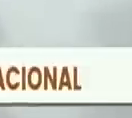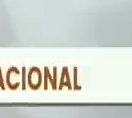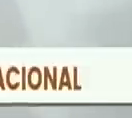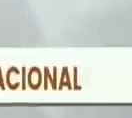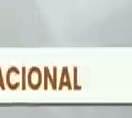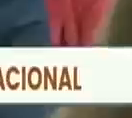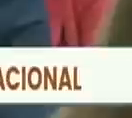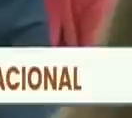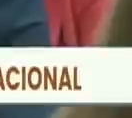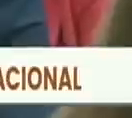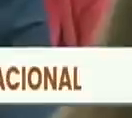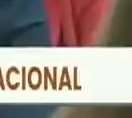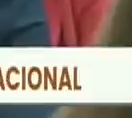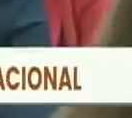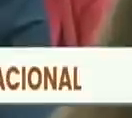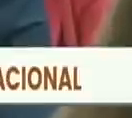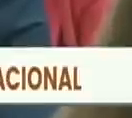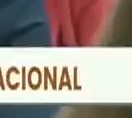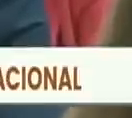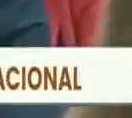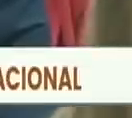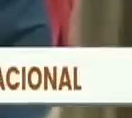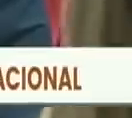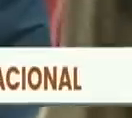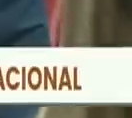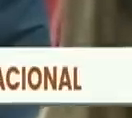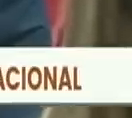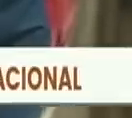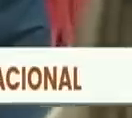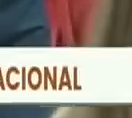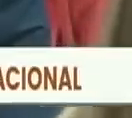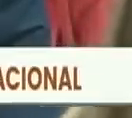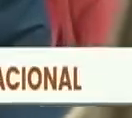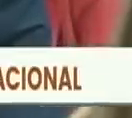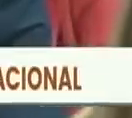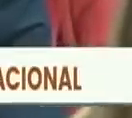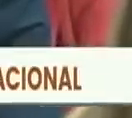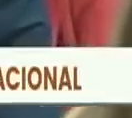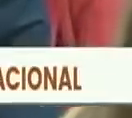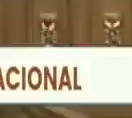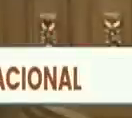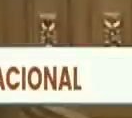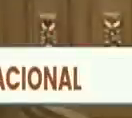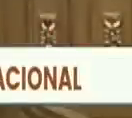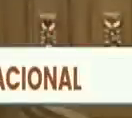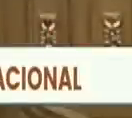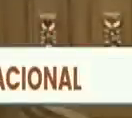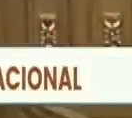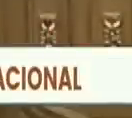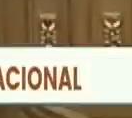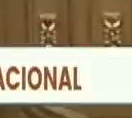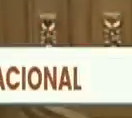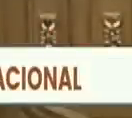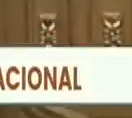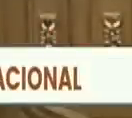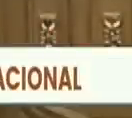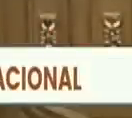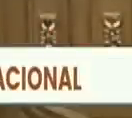Venezolano el presidente de la República Islámica de Irán. Es para nosotros un honor haberlo